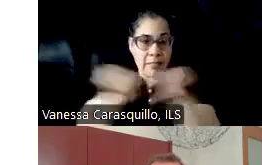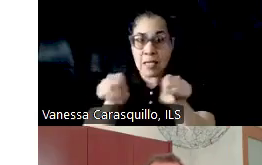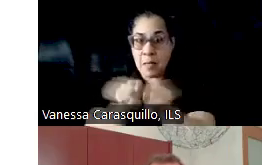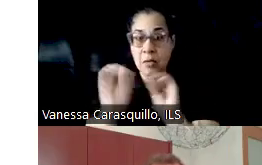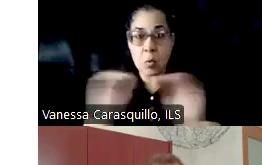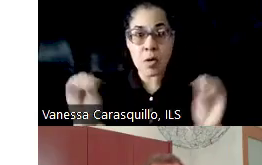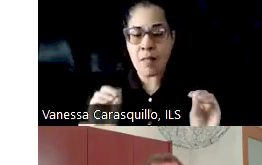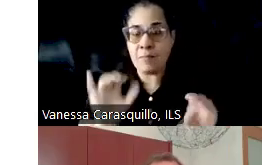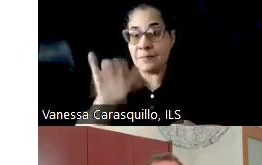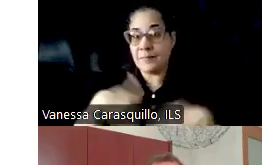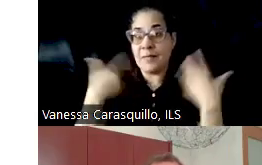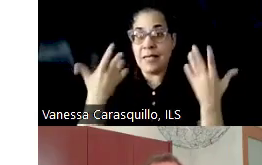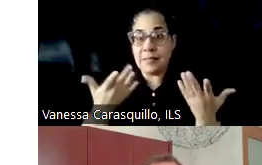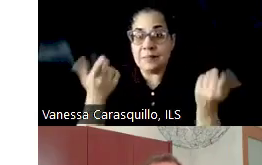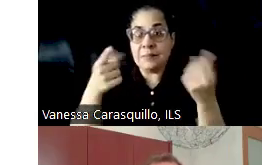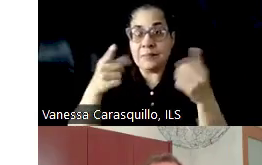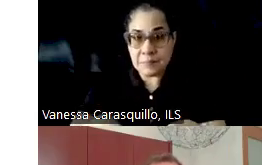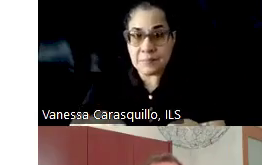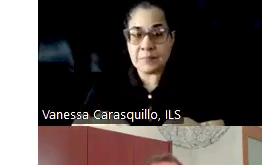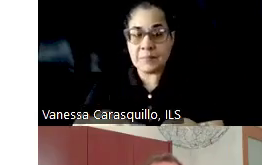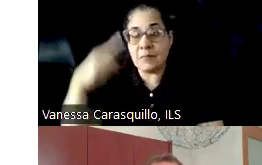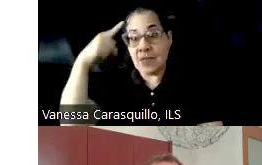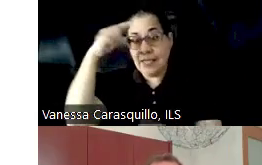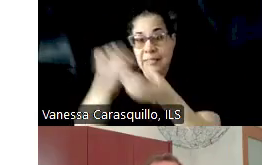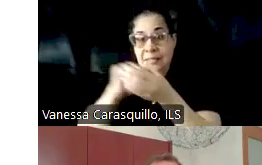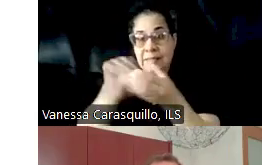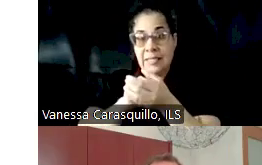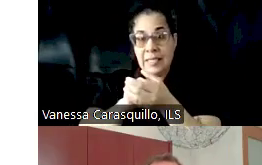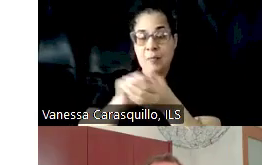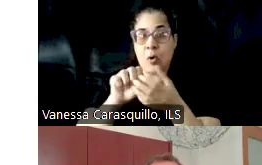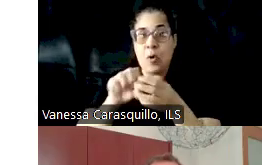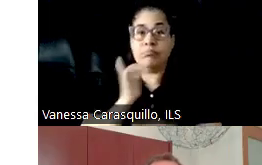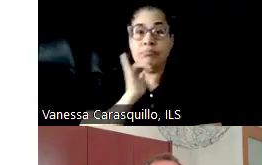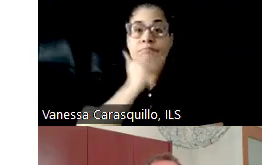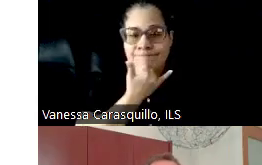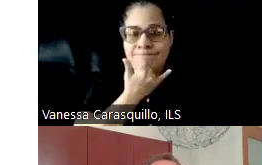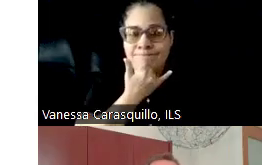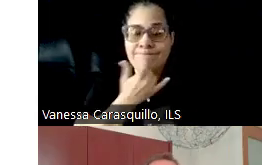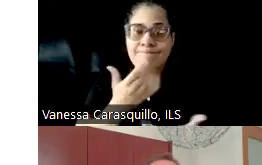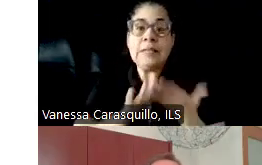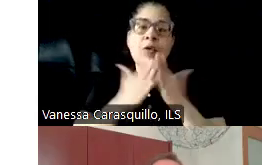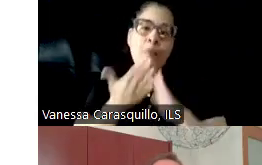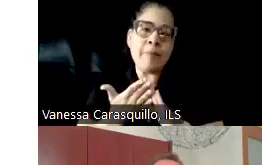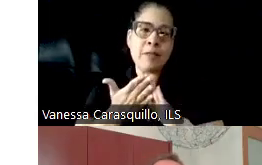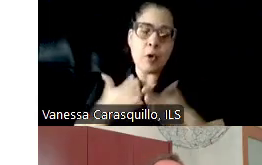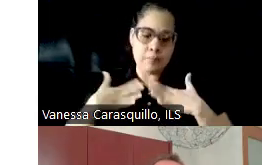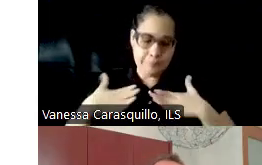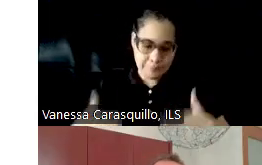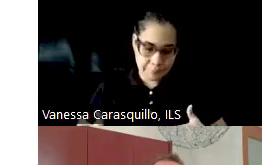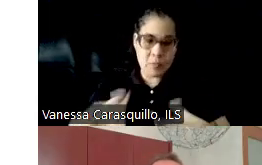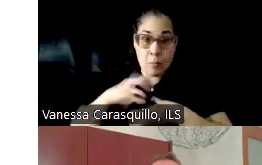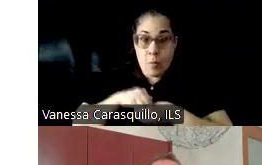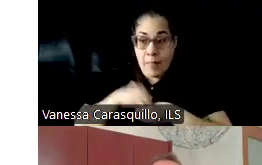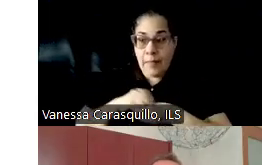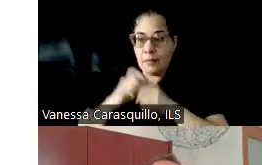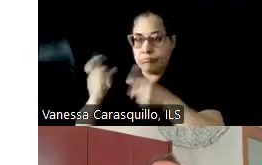daño cerebral, se convirtió en un donante de órganos. Así que es algo que debemos identificar